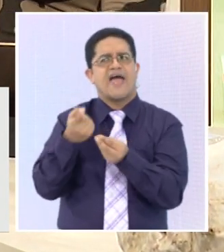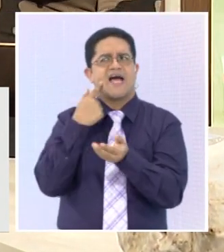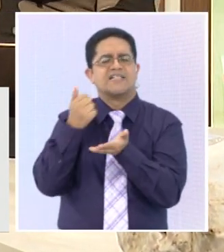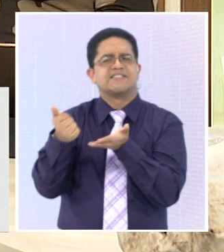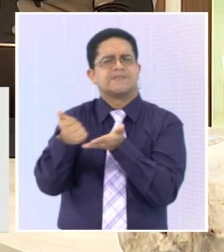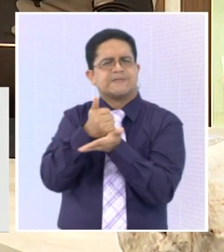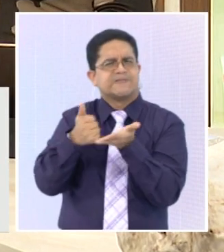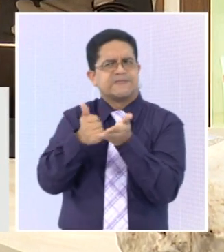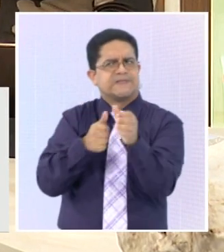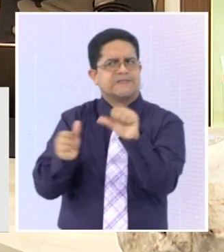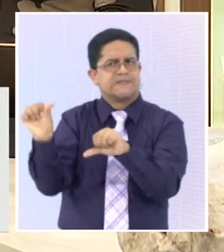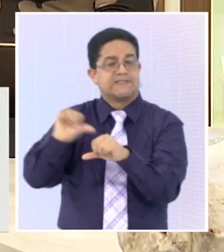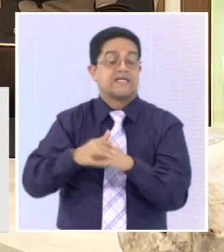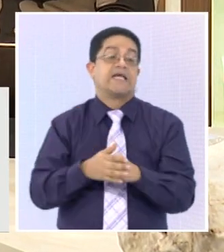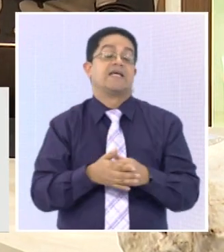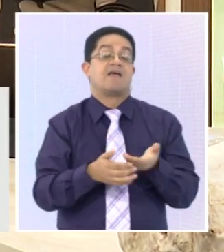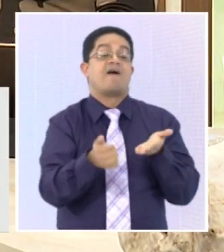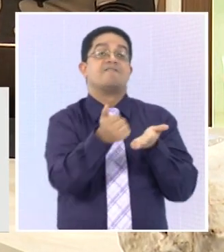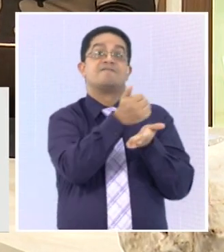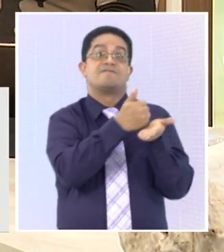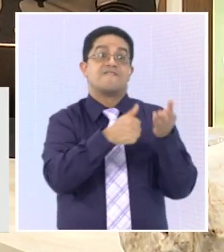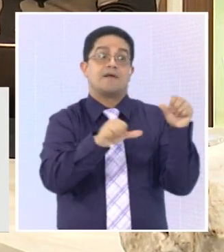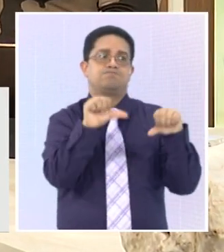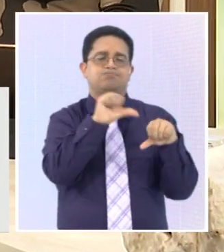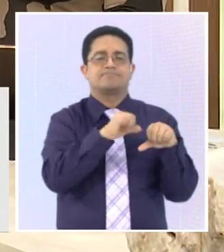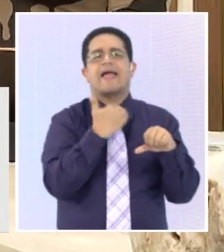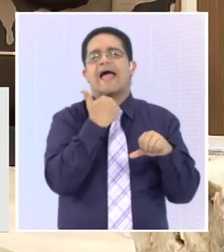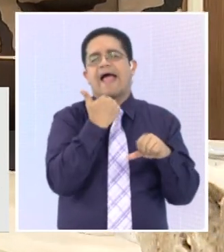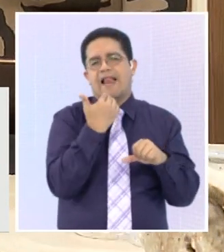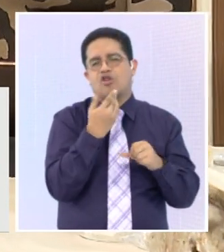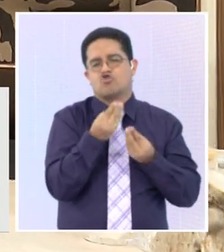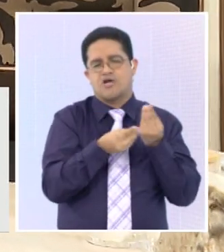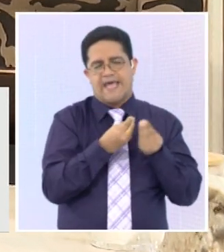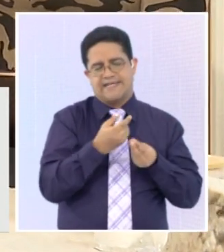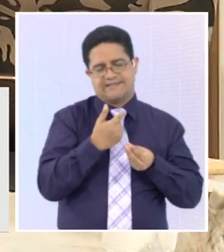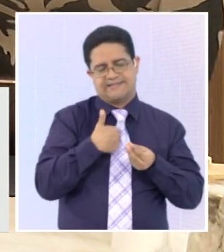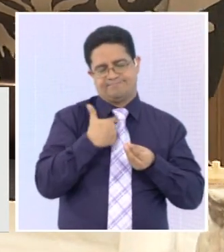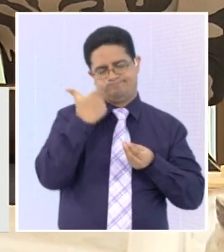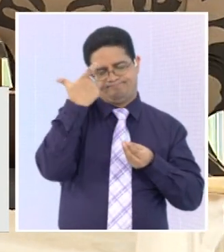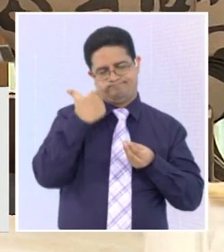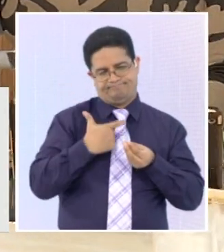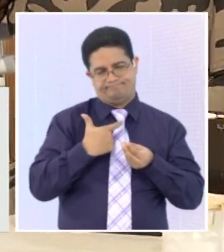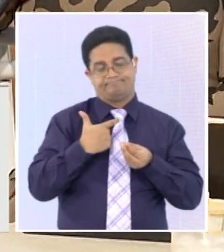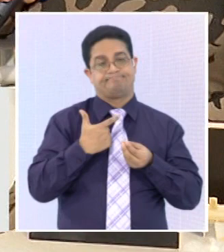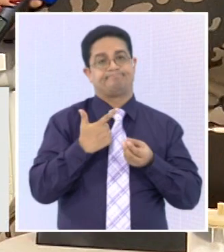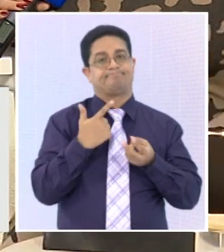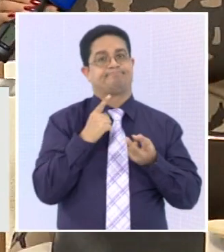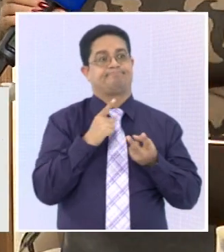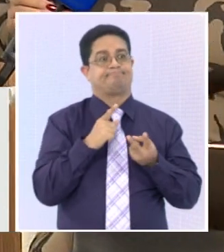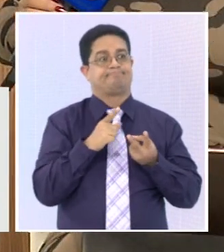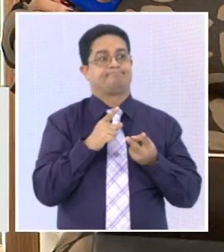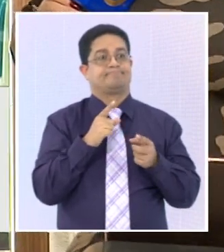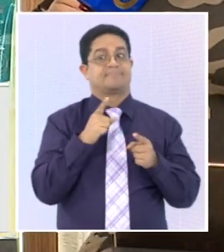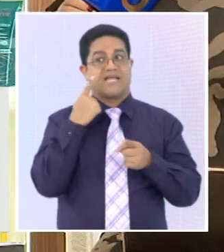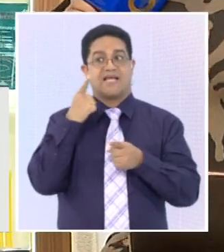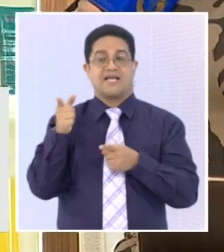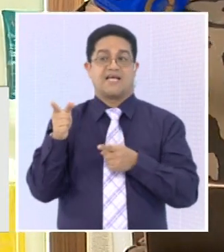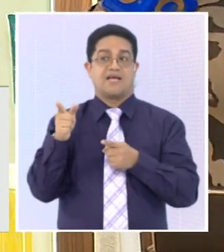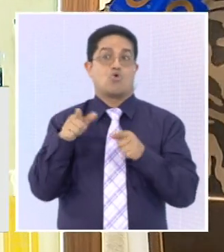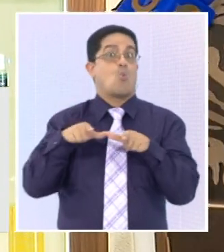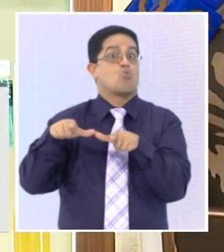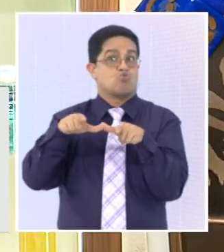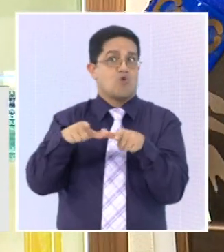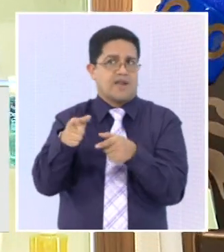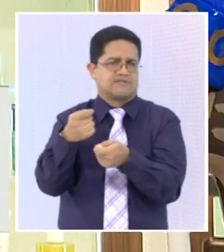Bueno, la fórmula magistral no es más que un medicamento elaborado por un farmacéutico bajo su supervisión en una recetura, un establecimiento de hecho para